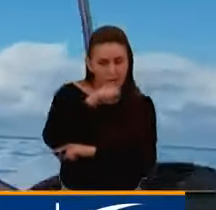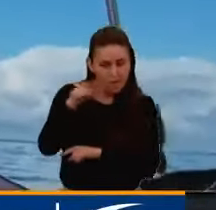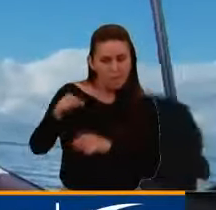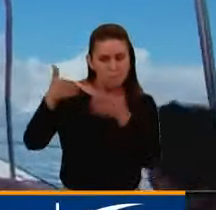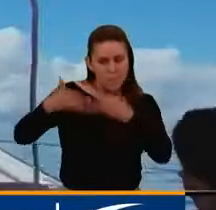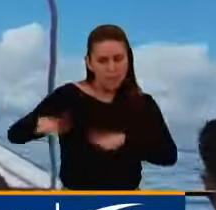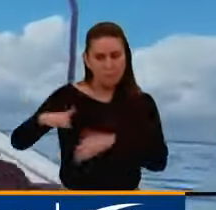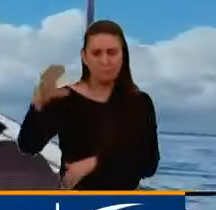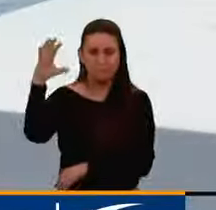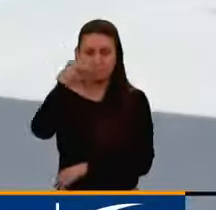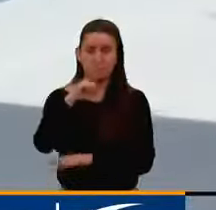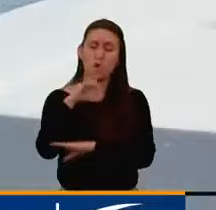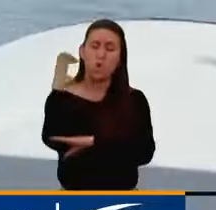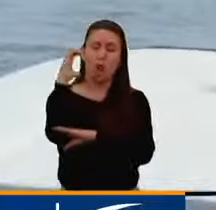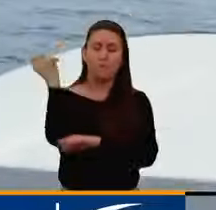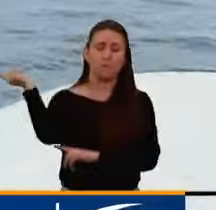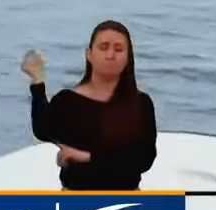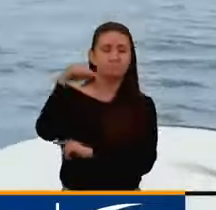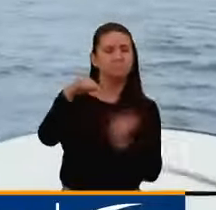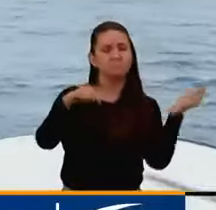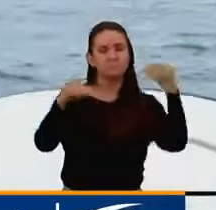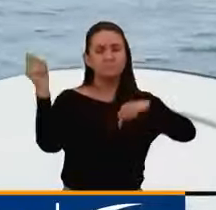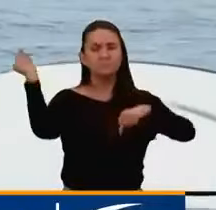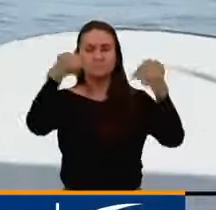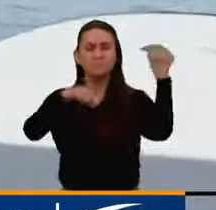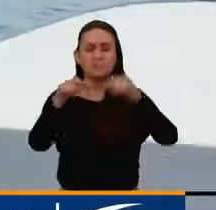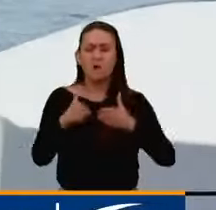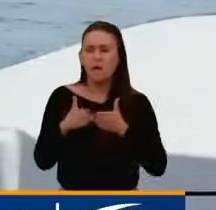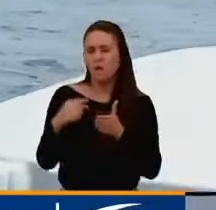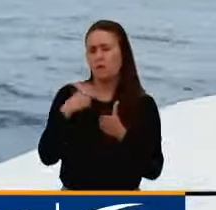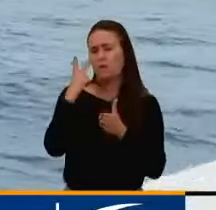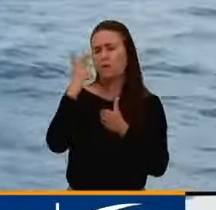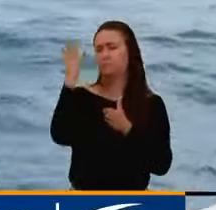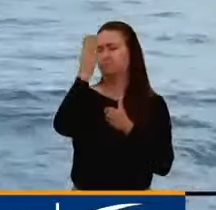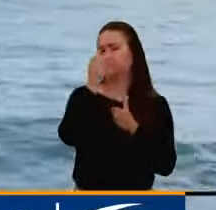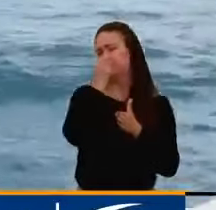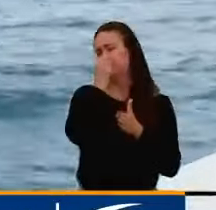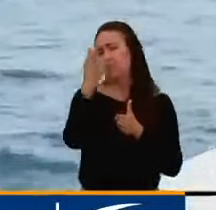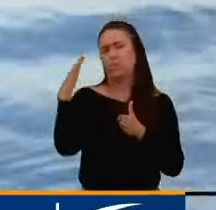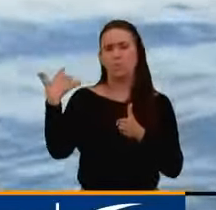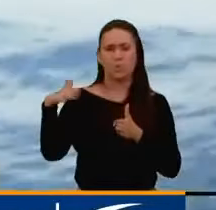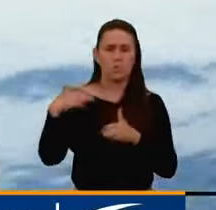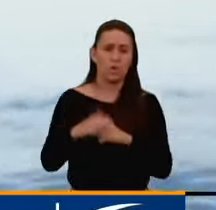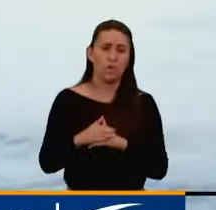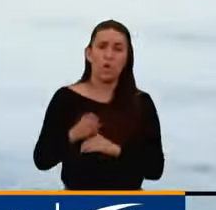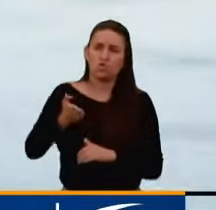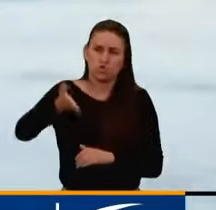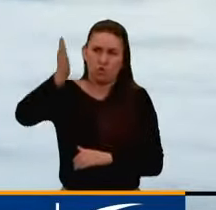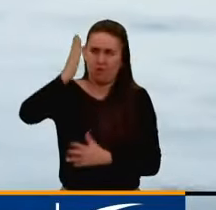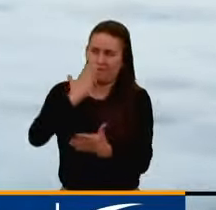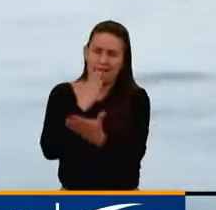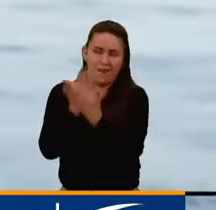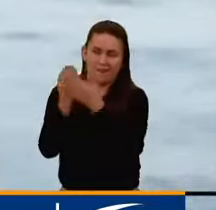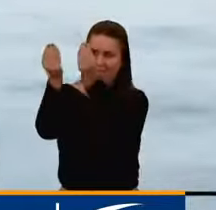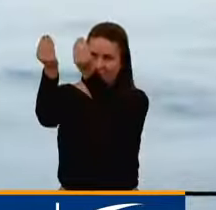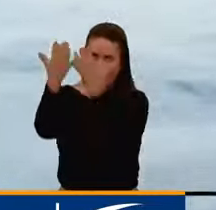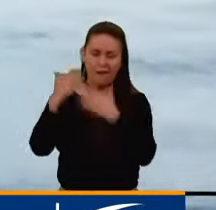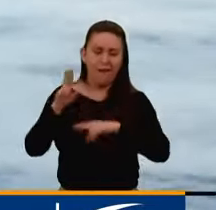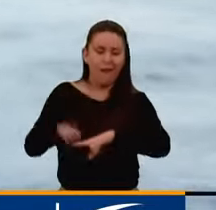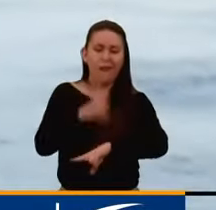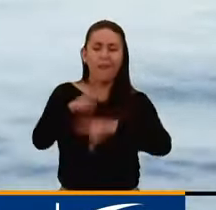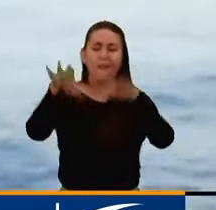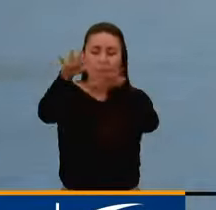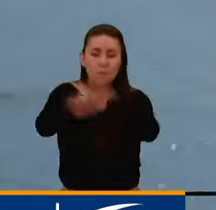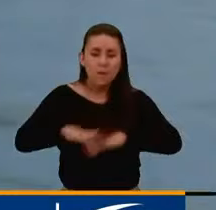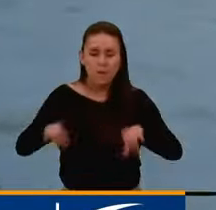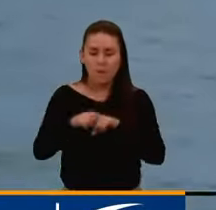partes de Colombia están llegando turistas para ver este espectáculo natural. Dios comparte con nosotros la naturaleza y es una forma de verla de